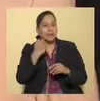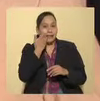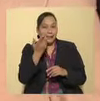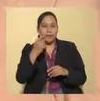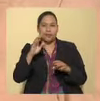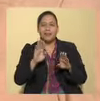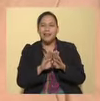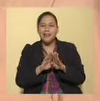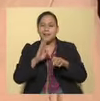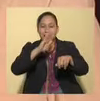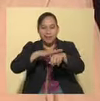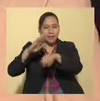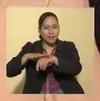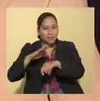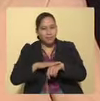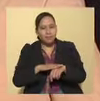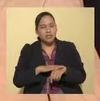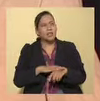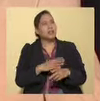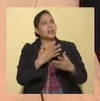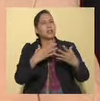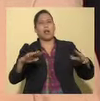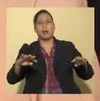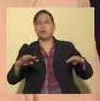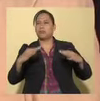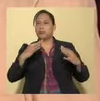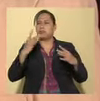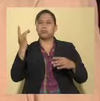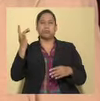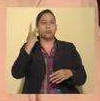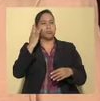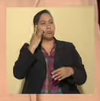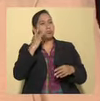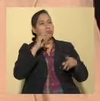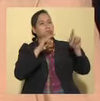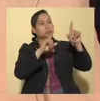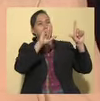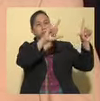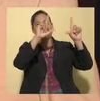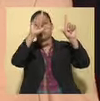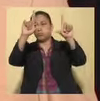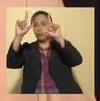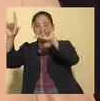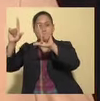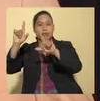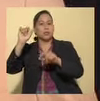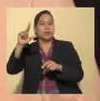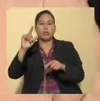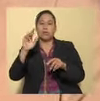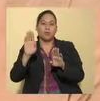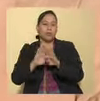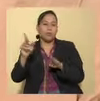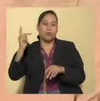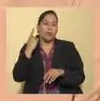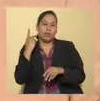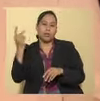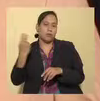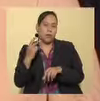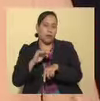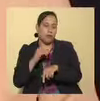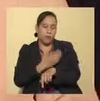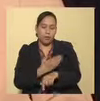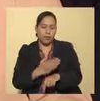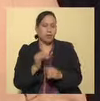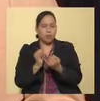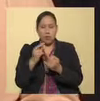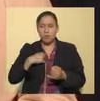queriendo pues hacer una campaña que sea grande, vistosa, que se vea en todas partes, como suelen hacer algunos colegas políticos míos, pero yo dije,